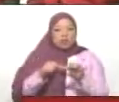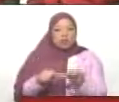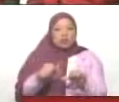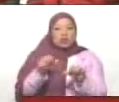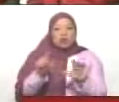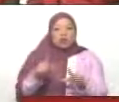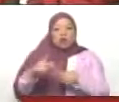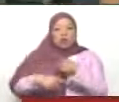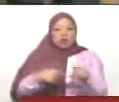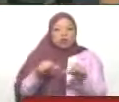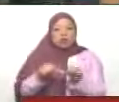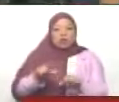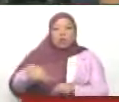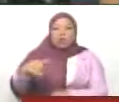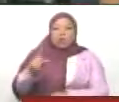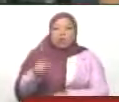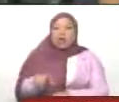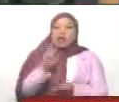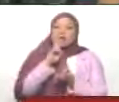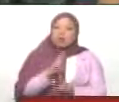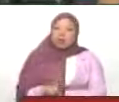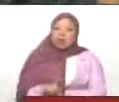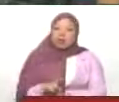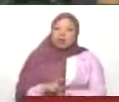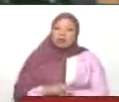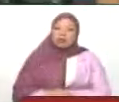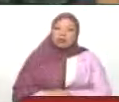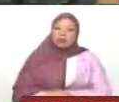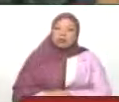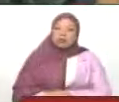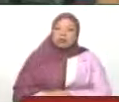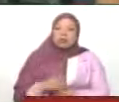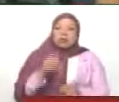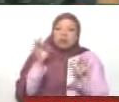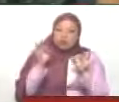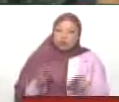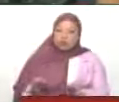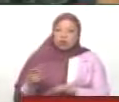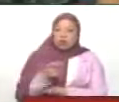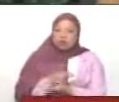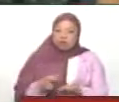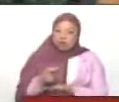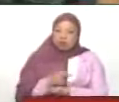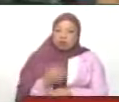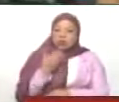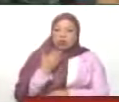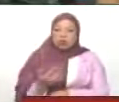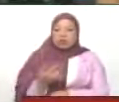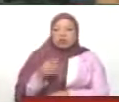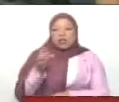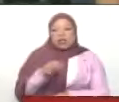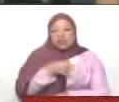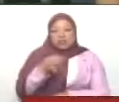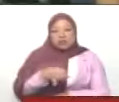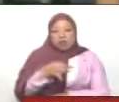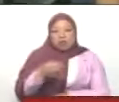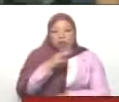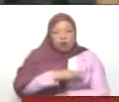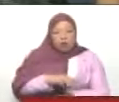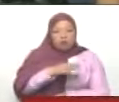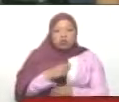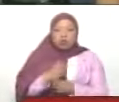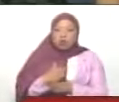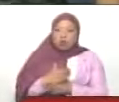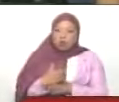el censo. Y luego de eso, las respuestas, por supuesto, que estamos totalmente seguros que nuestro gobierno va a dar, siempre en una visión